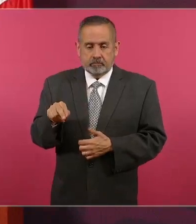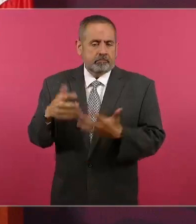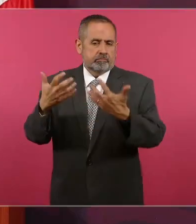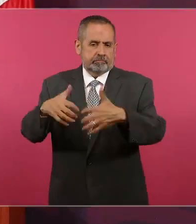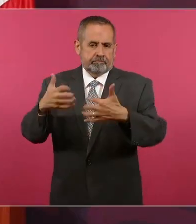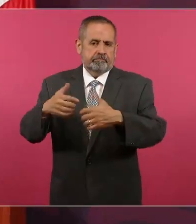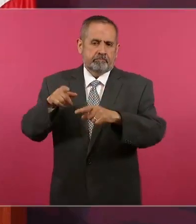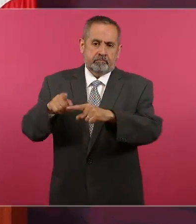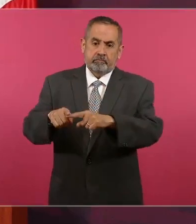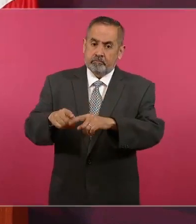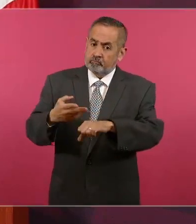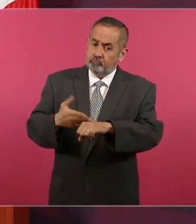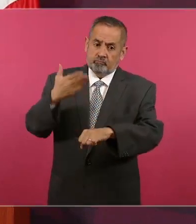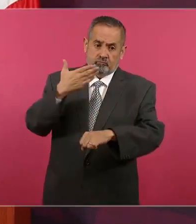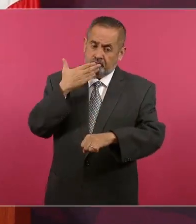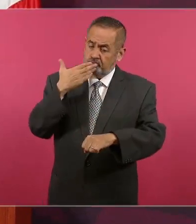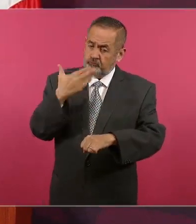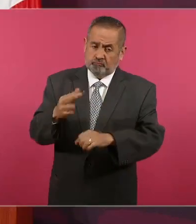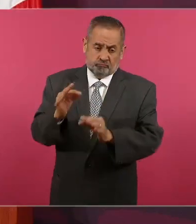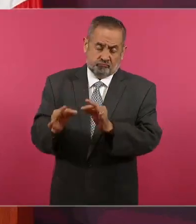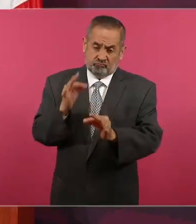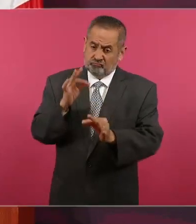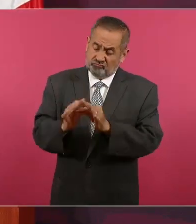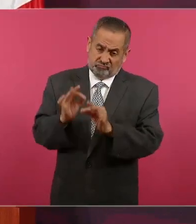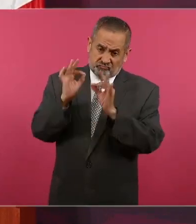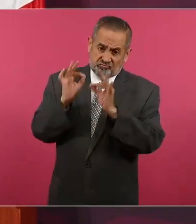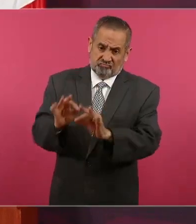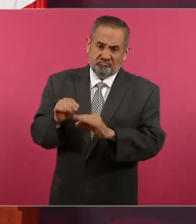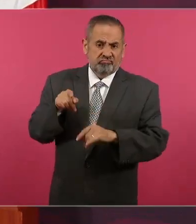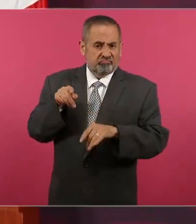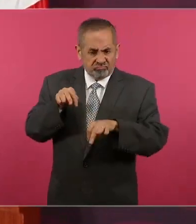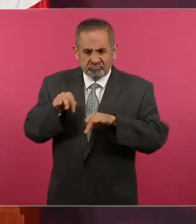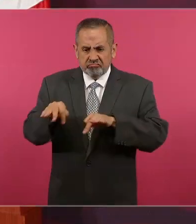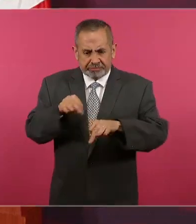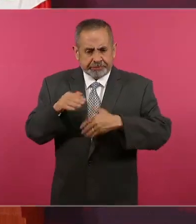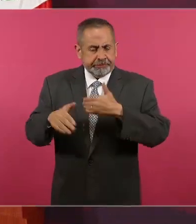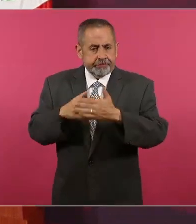empresa muy buena, que está haciendo los trenes,